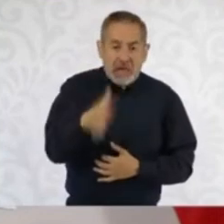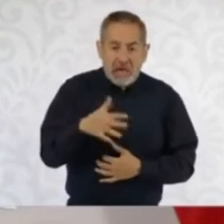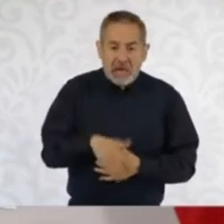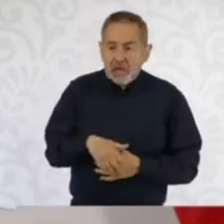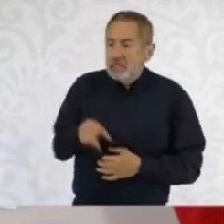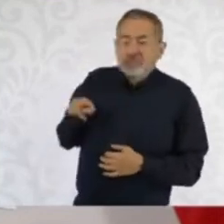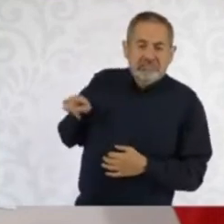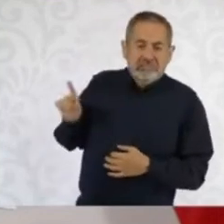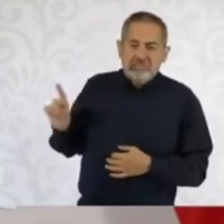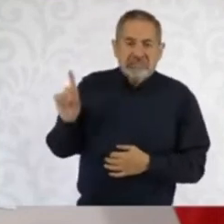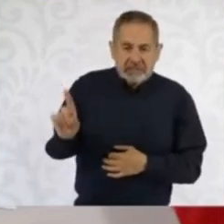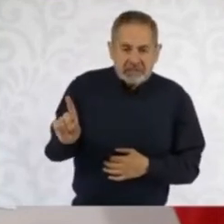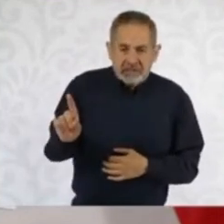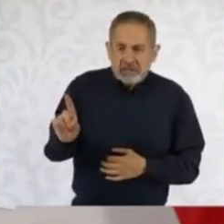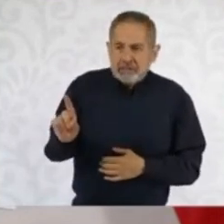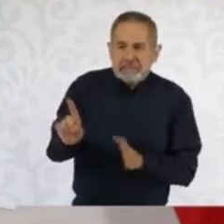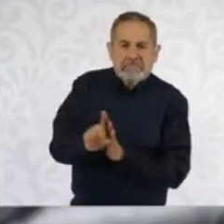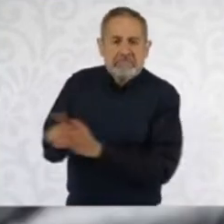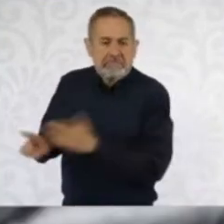un presidente espurio, Calderón.